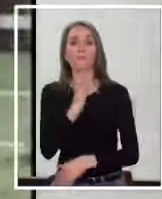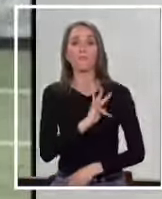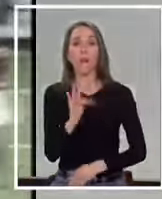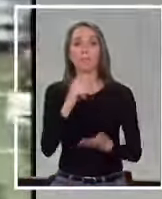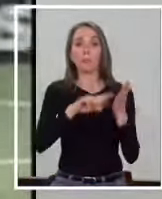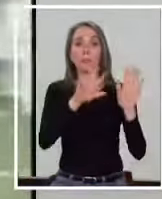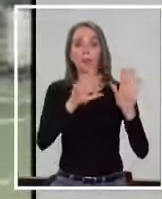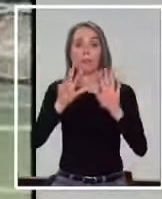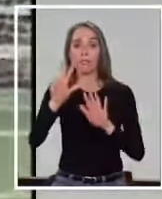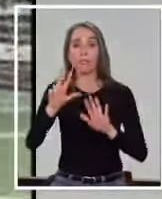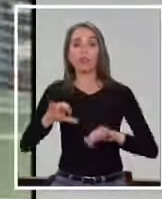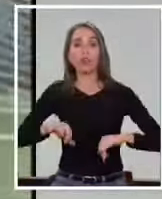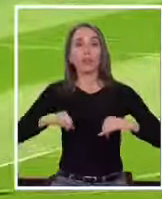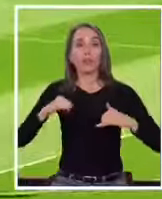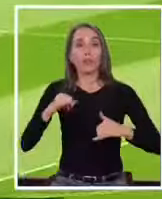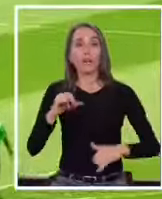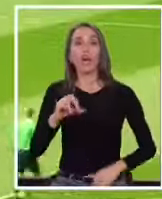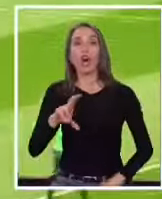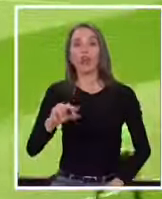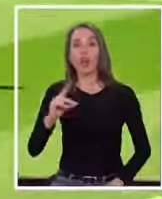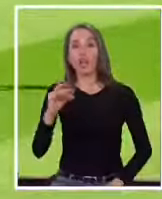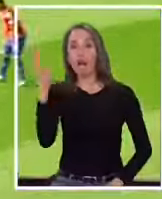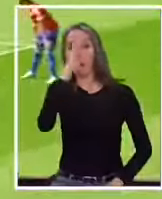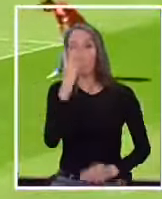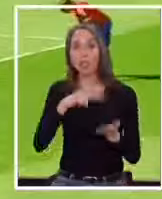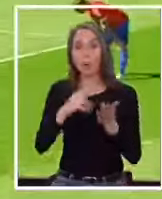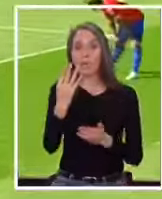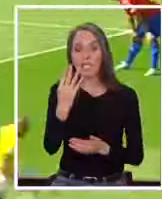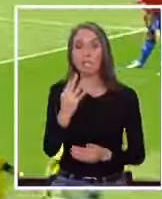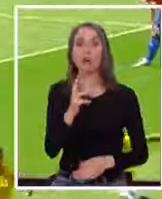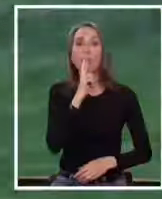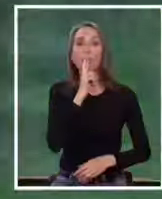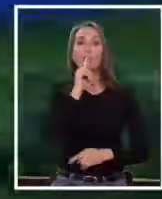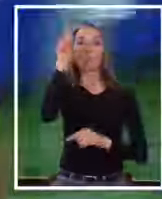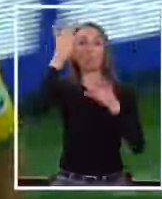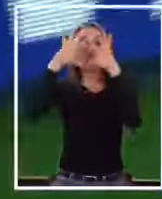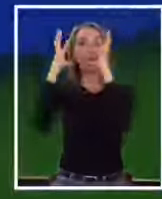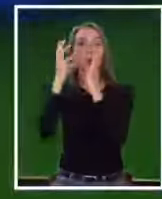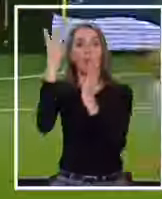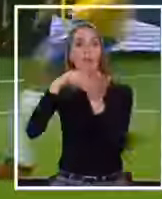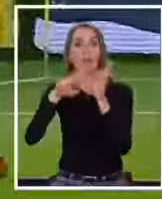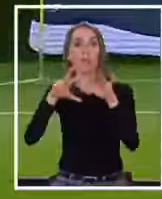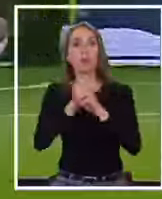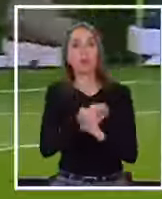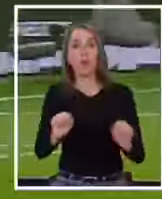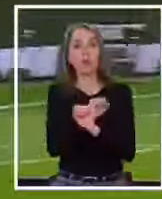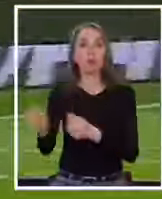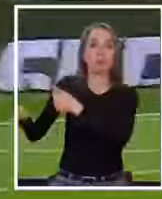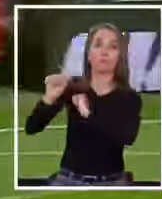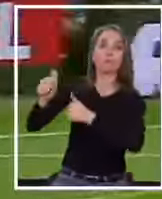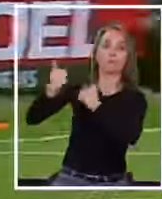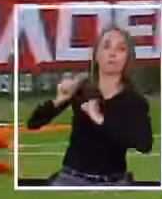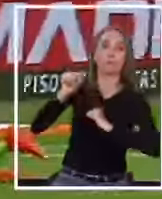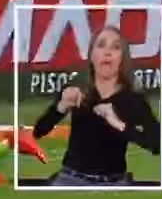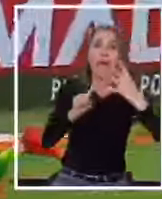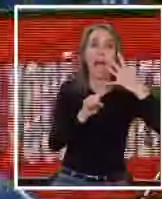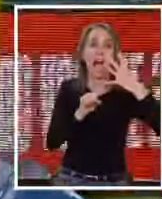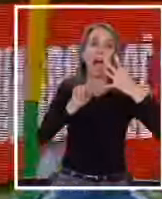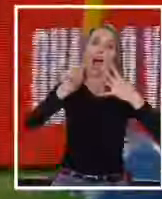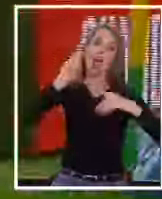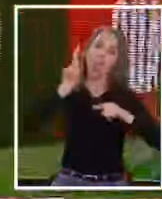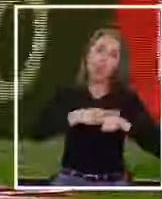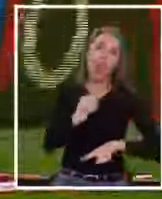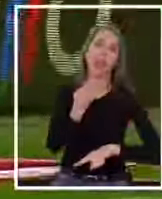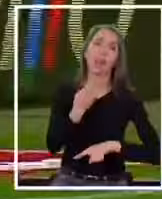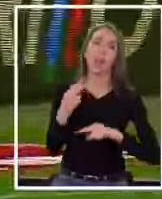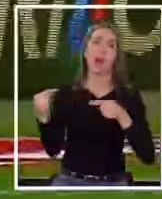un inspirado y joven Ronaldo, en Brasil 2014 y en el camino a Rusia 2018. Y hoy parece que el destino nuevamente nos quiere enfrentar